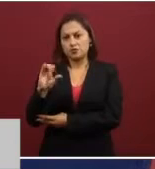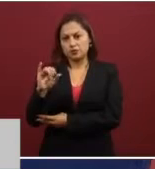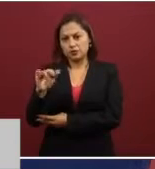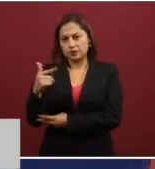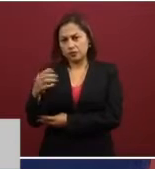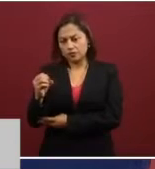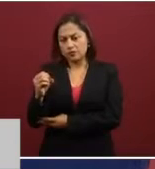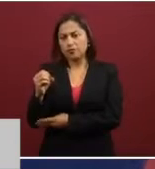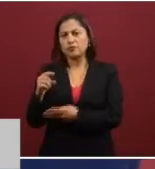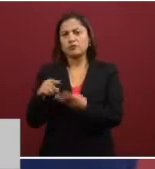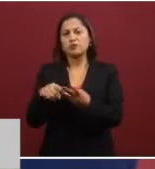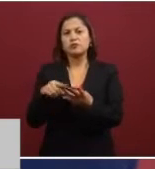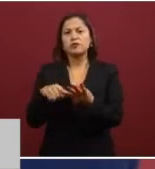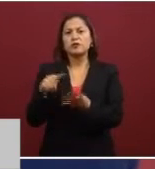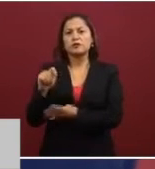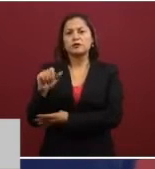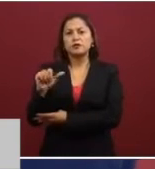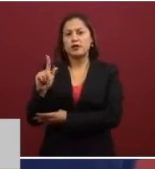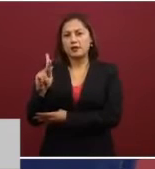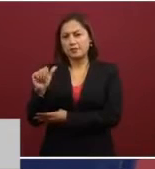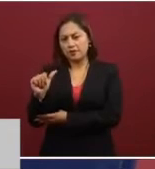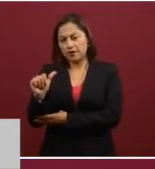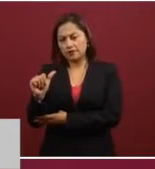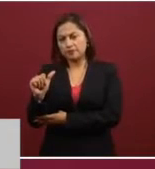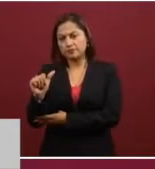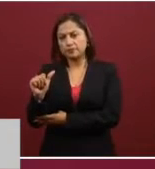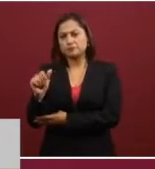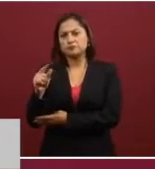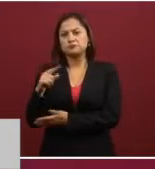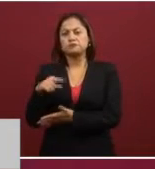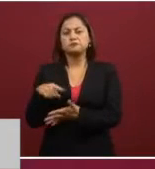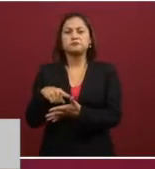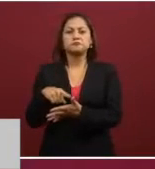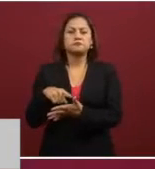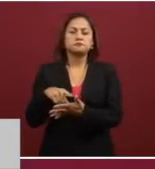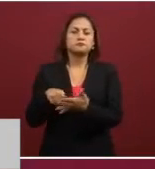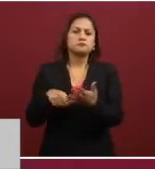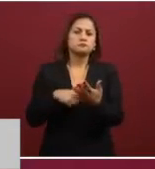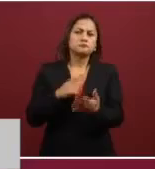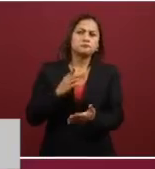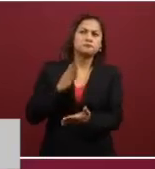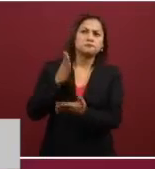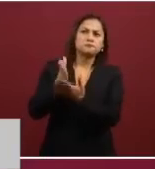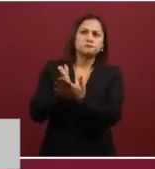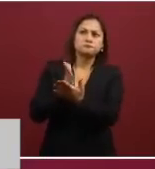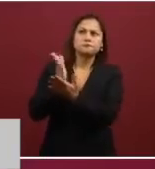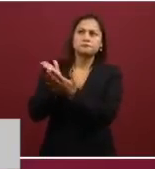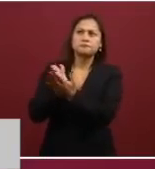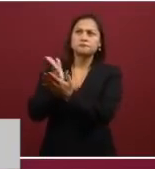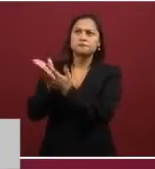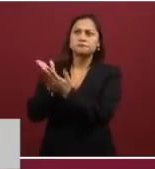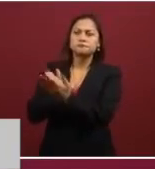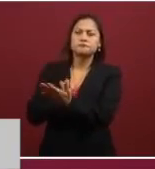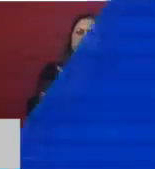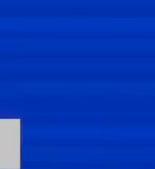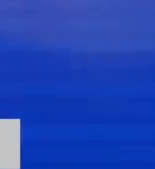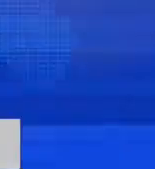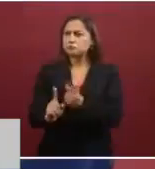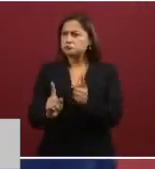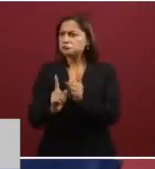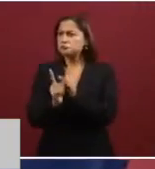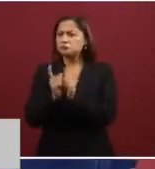a estar en el Plan Balancán, vamos a hacer una evaluación del programa Sembrando